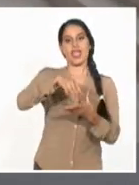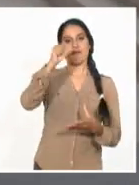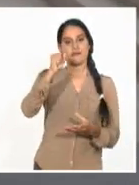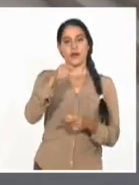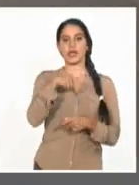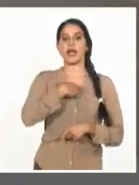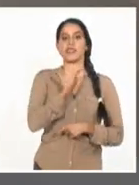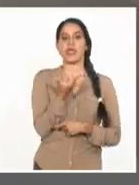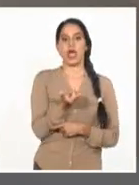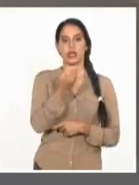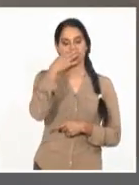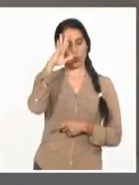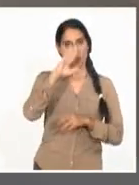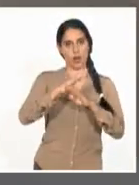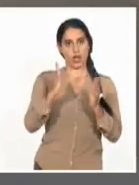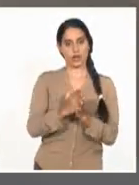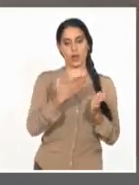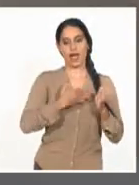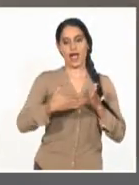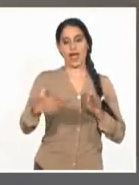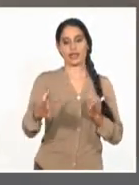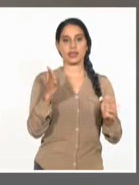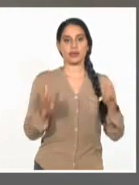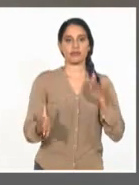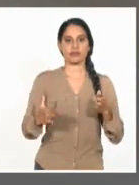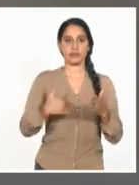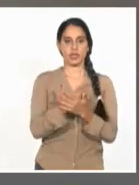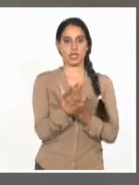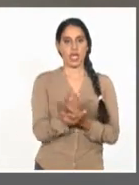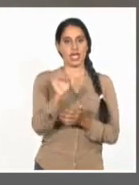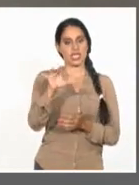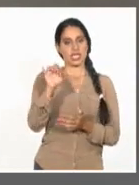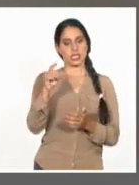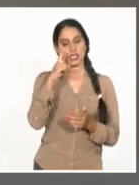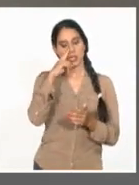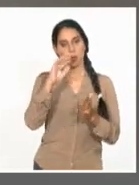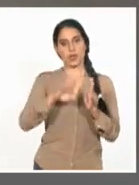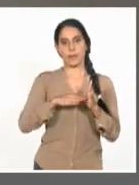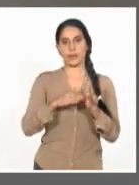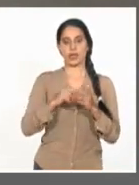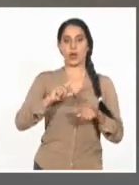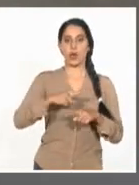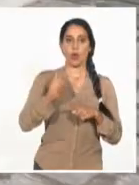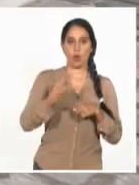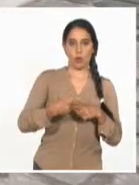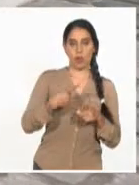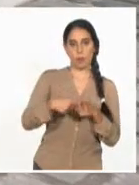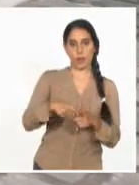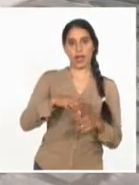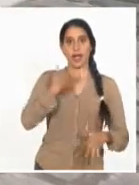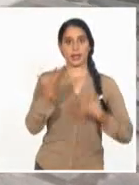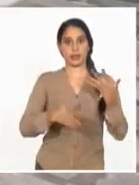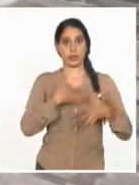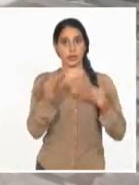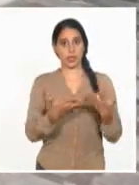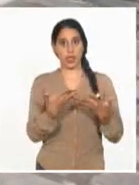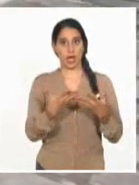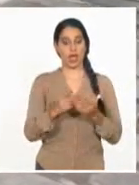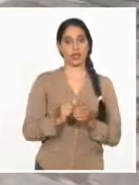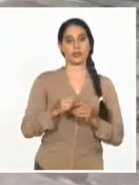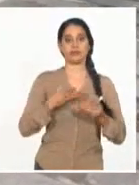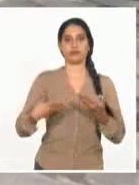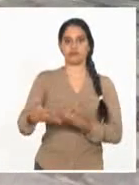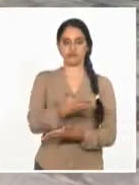que se extenderá hasta el próximo 15 de noviembre con otras actividades, contó con paneles de historietas, manga,